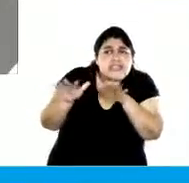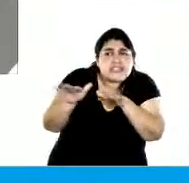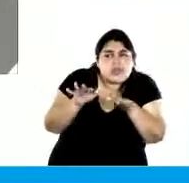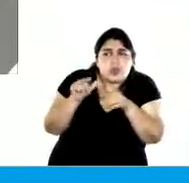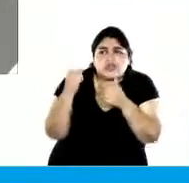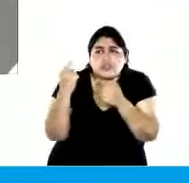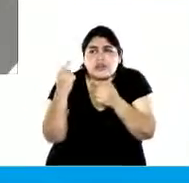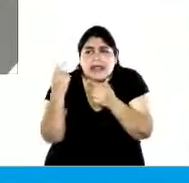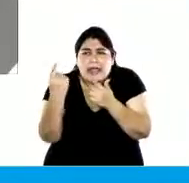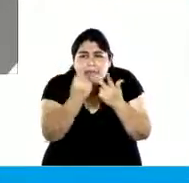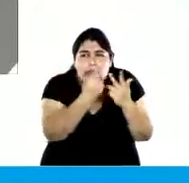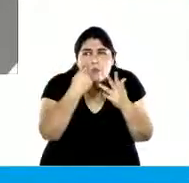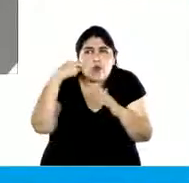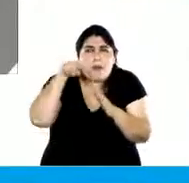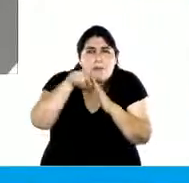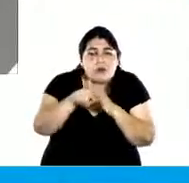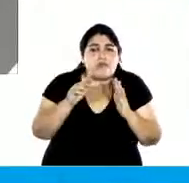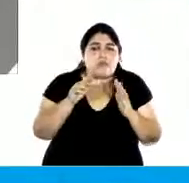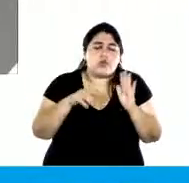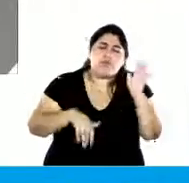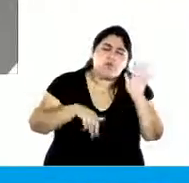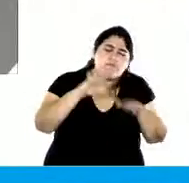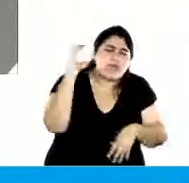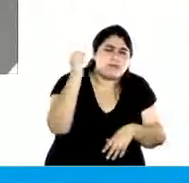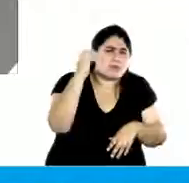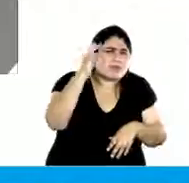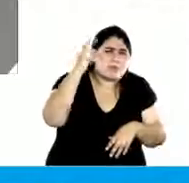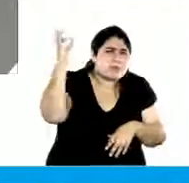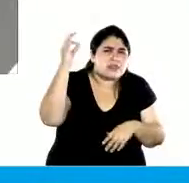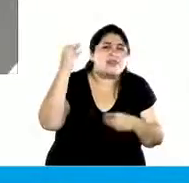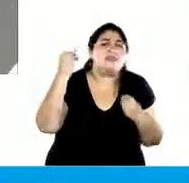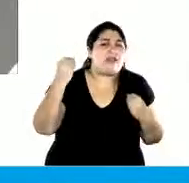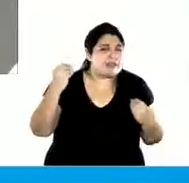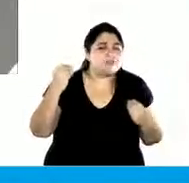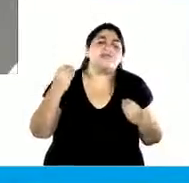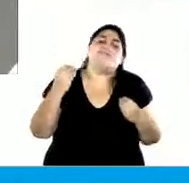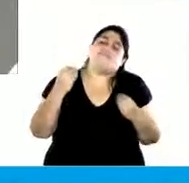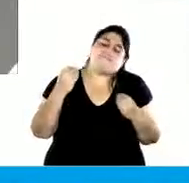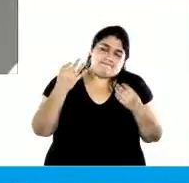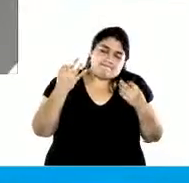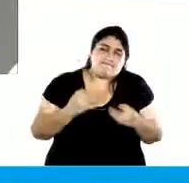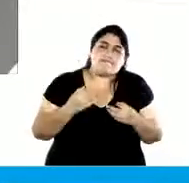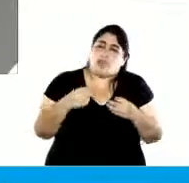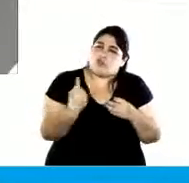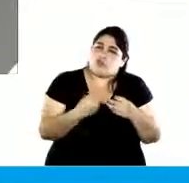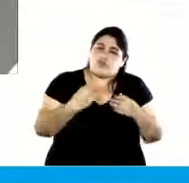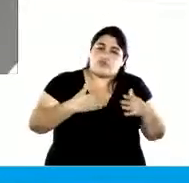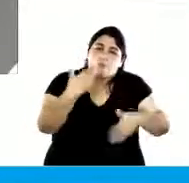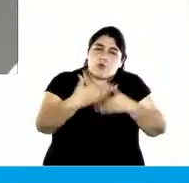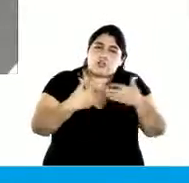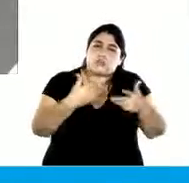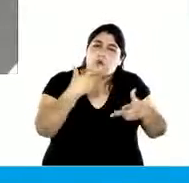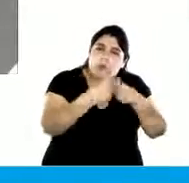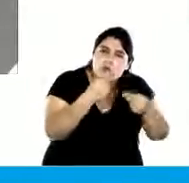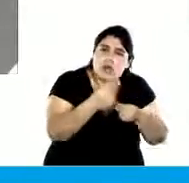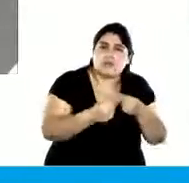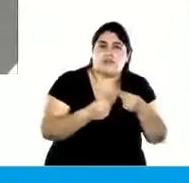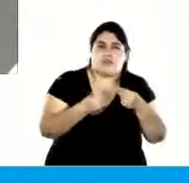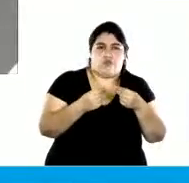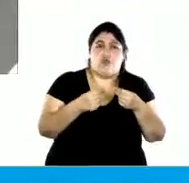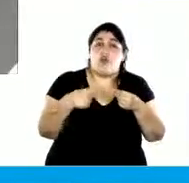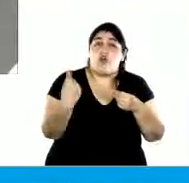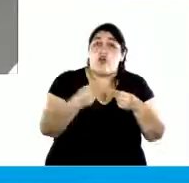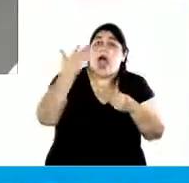particular. Pero la clave, presidente, es tratar de avanzar con el proceso de vacunación, con el plan de vacunación. Nos